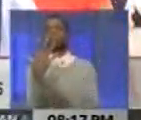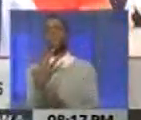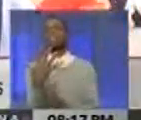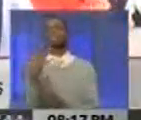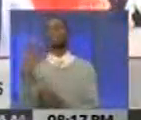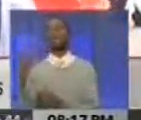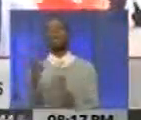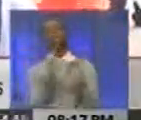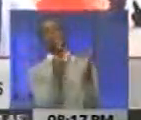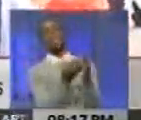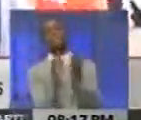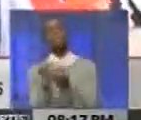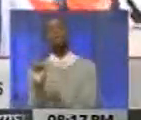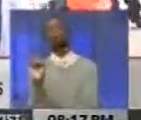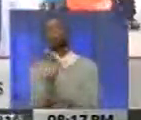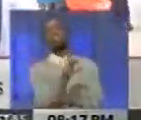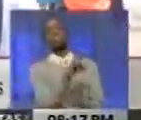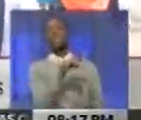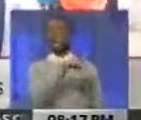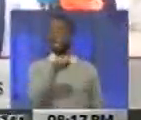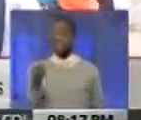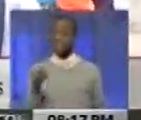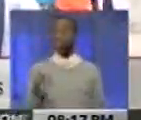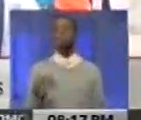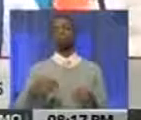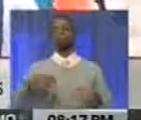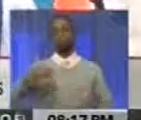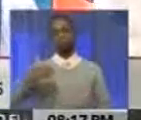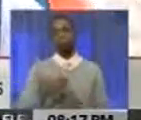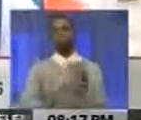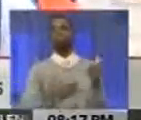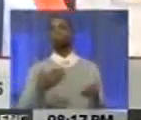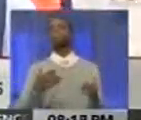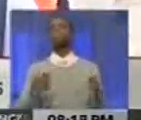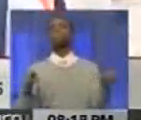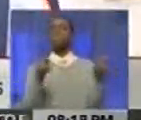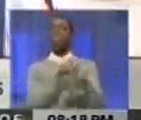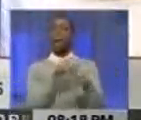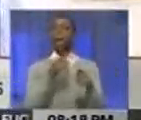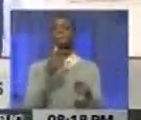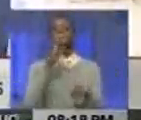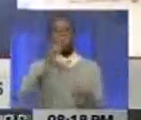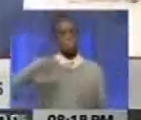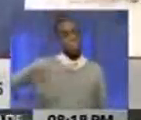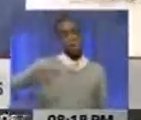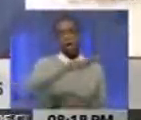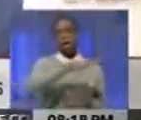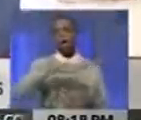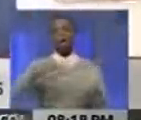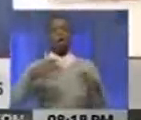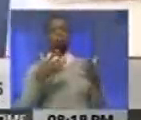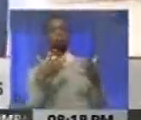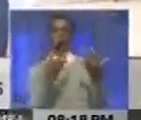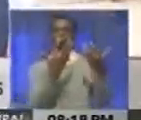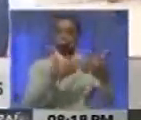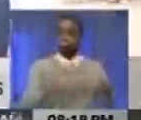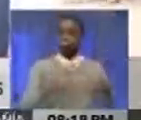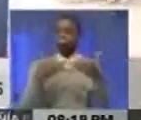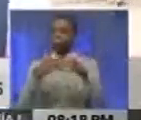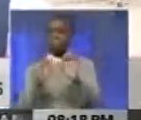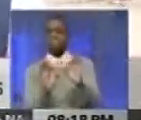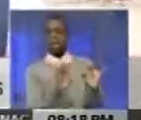así avanzar en la organización popular que junto a los CLAT, junto